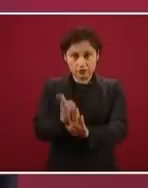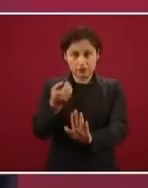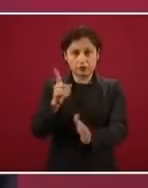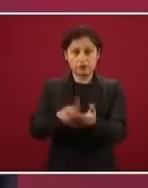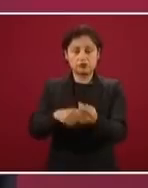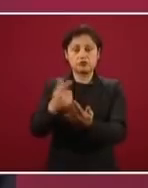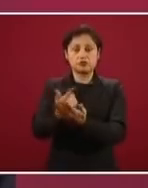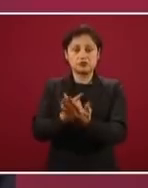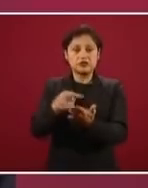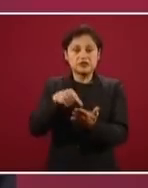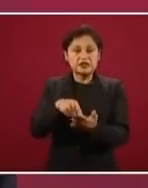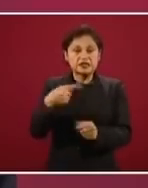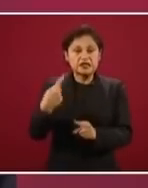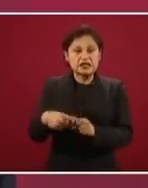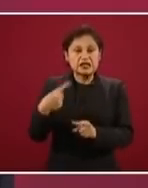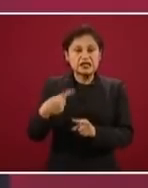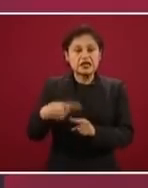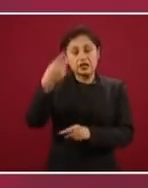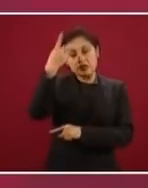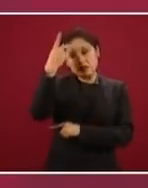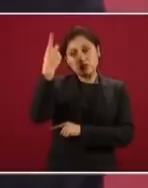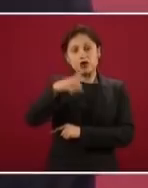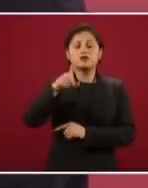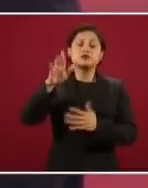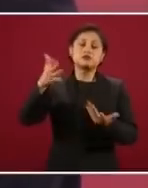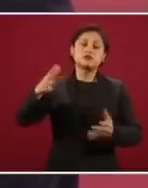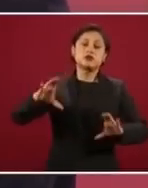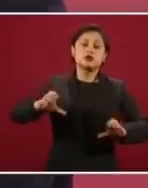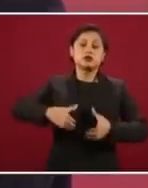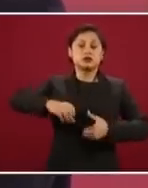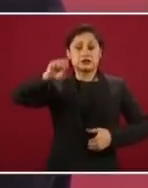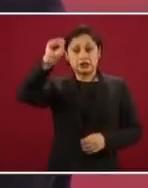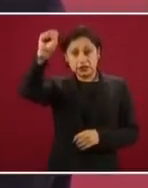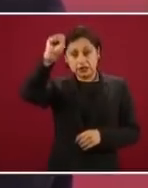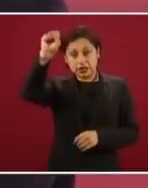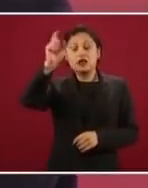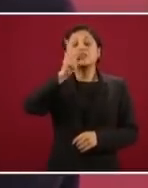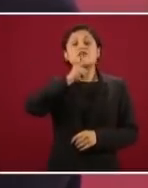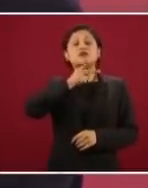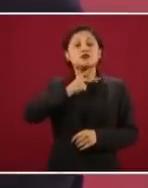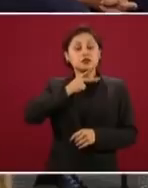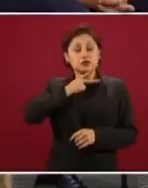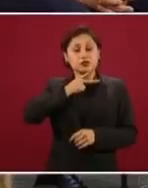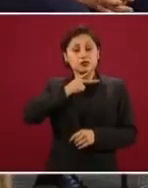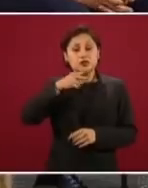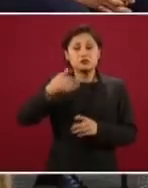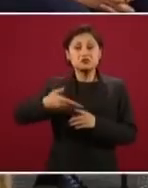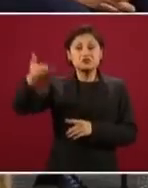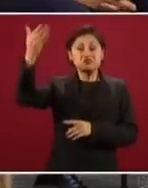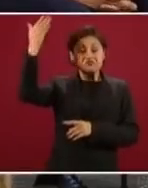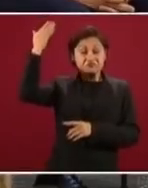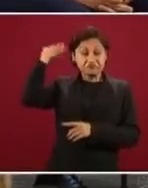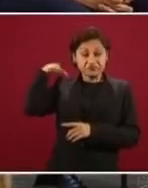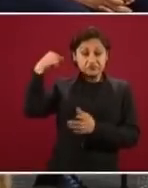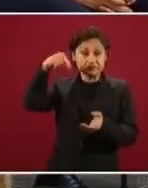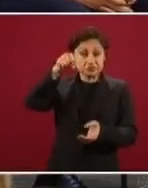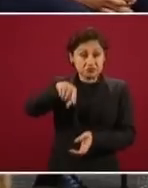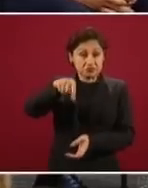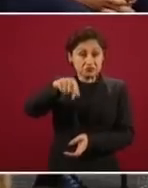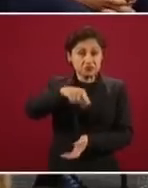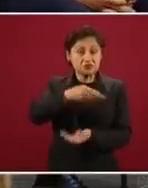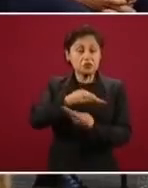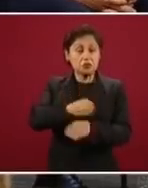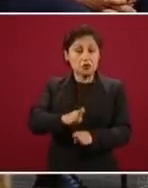sindicatos en particular del sindicato petrolero de tiempo atrás y